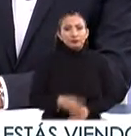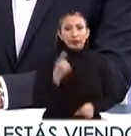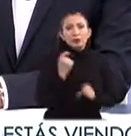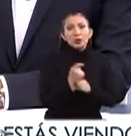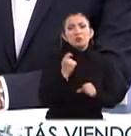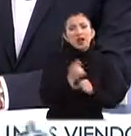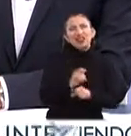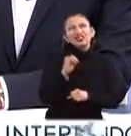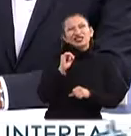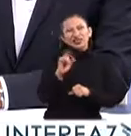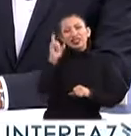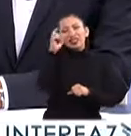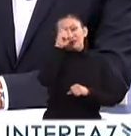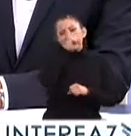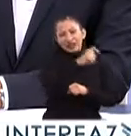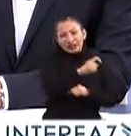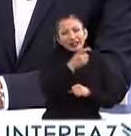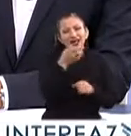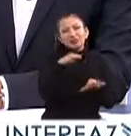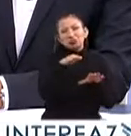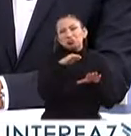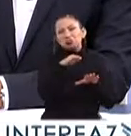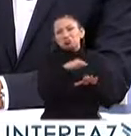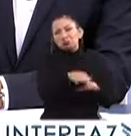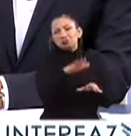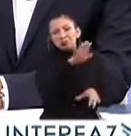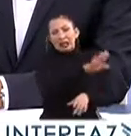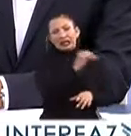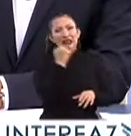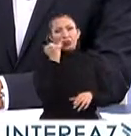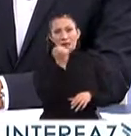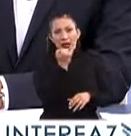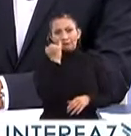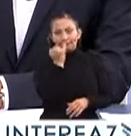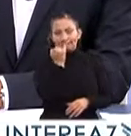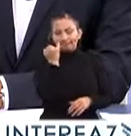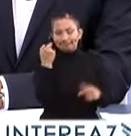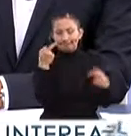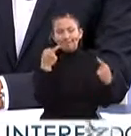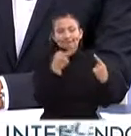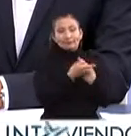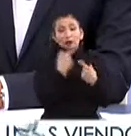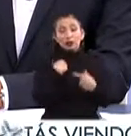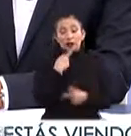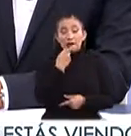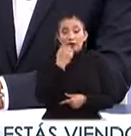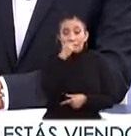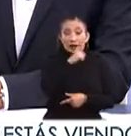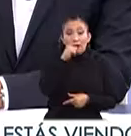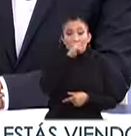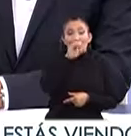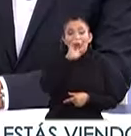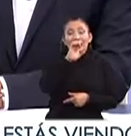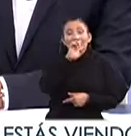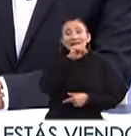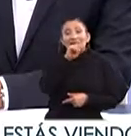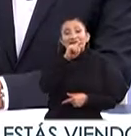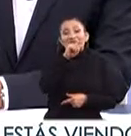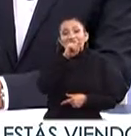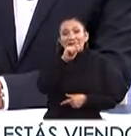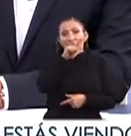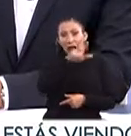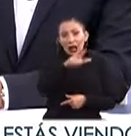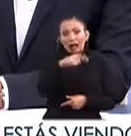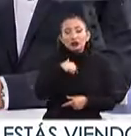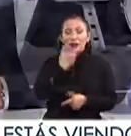Primeramente sí es un poco complicado en la parte del idioma. ¿Por qué? Porque mi lengua materna es el celta.